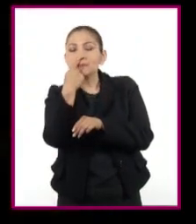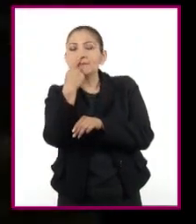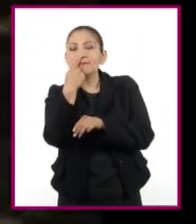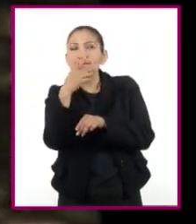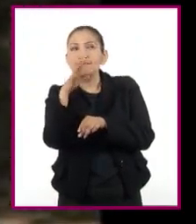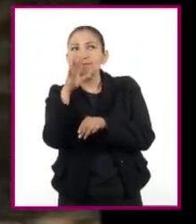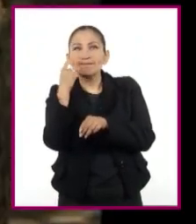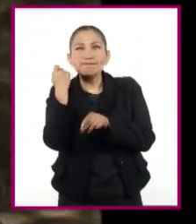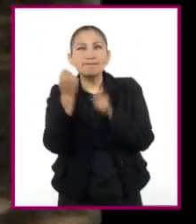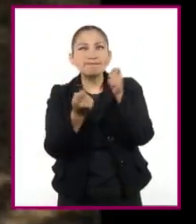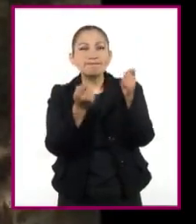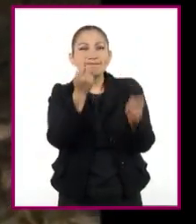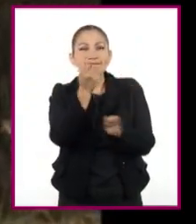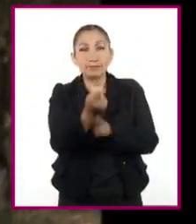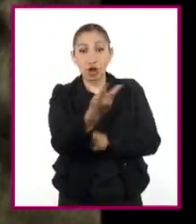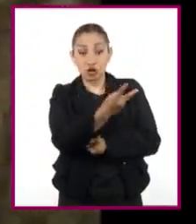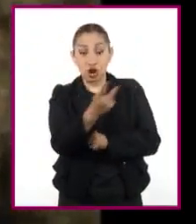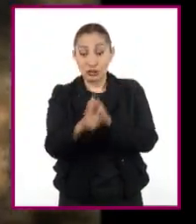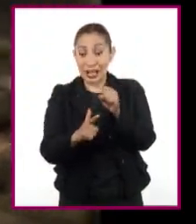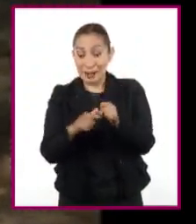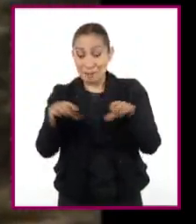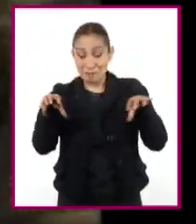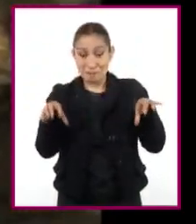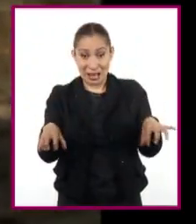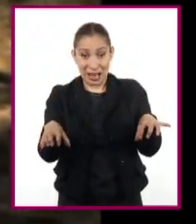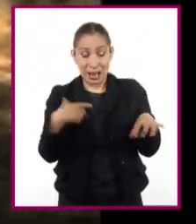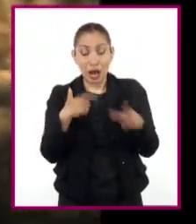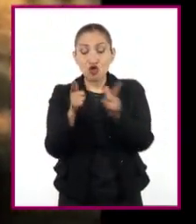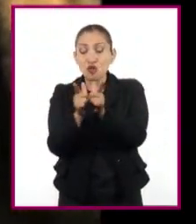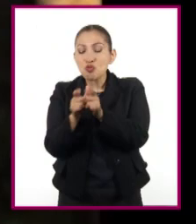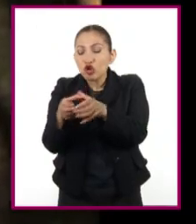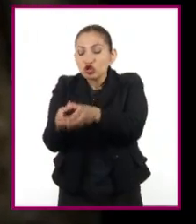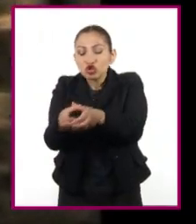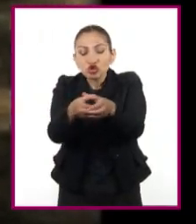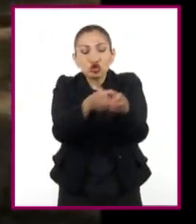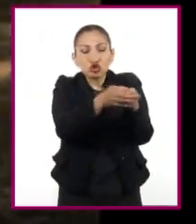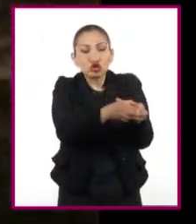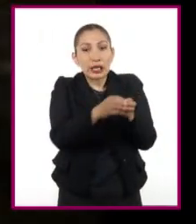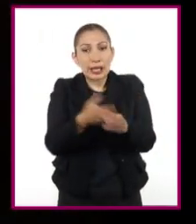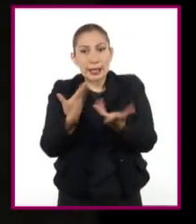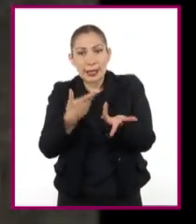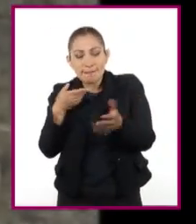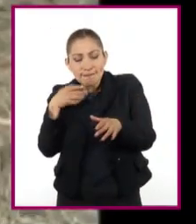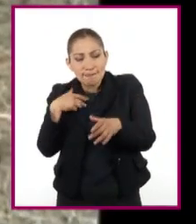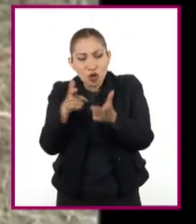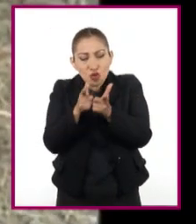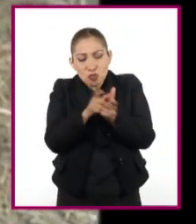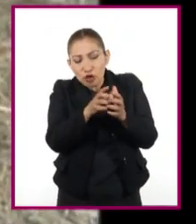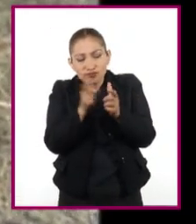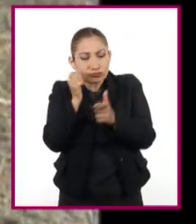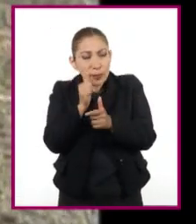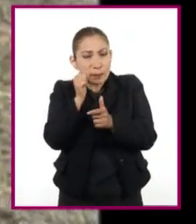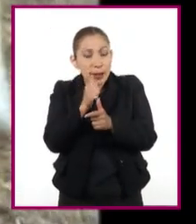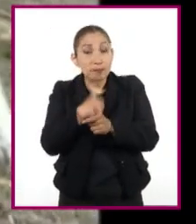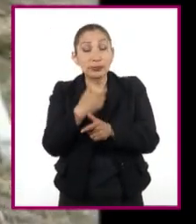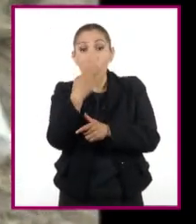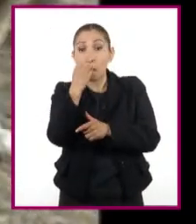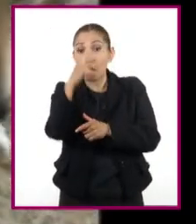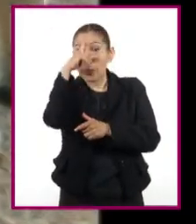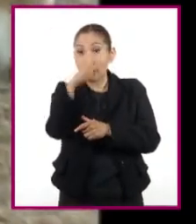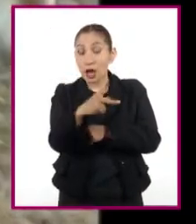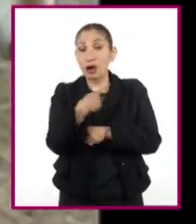olores. Ambas especies viven en pequeñas manadas y cazan en grupo. El lobo mexicano se